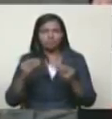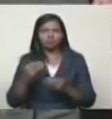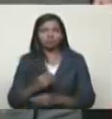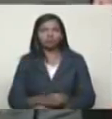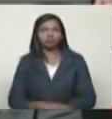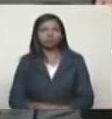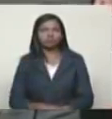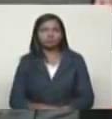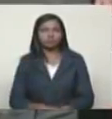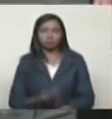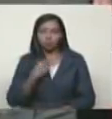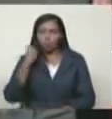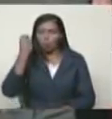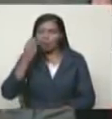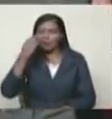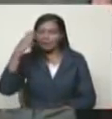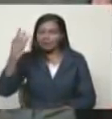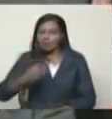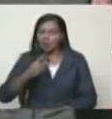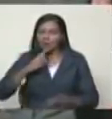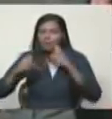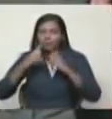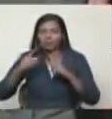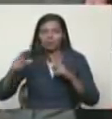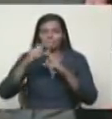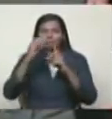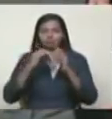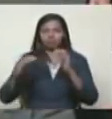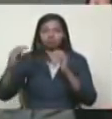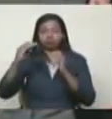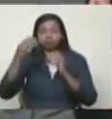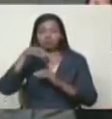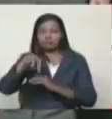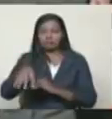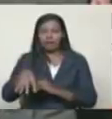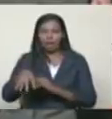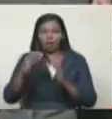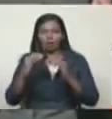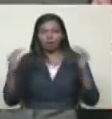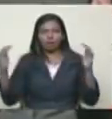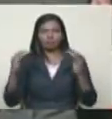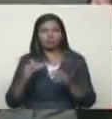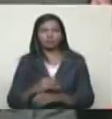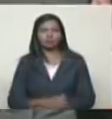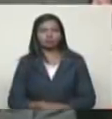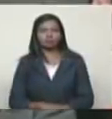Yo creo en la política con P mayúscula, la política de Estado, en la política grande.